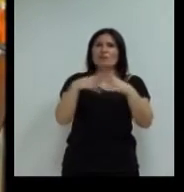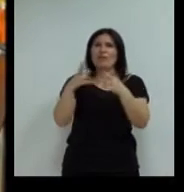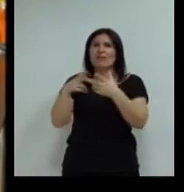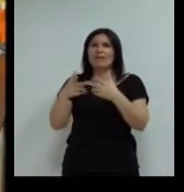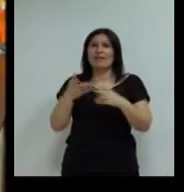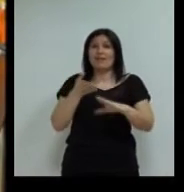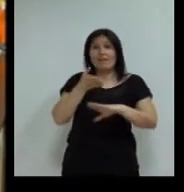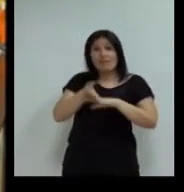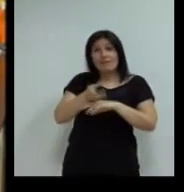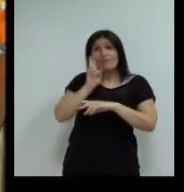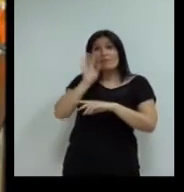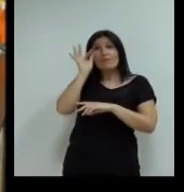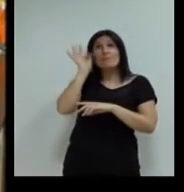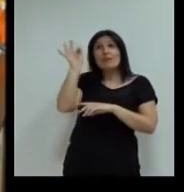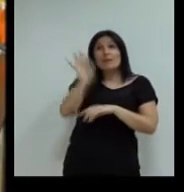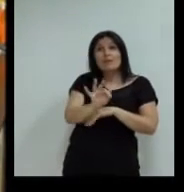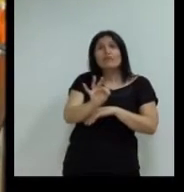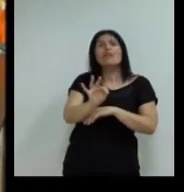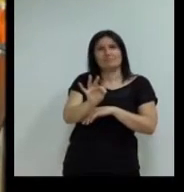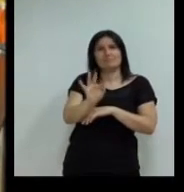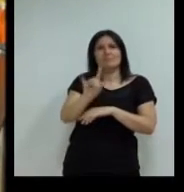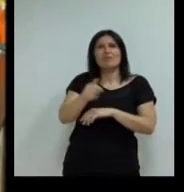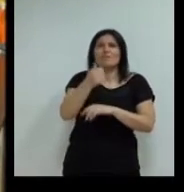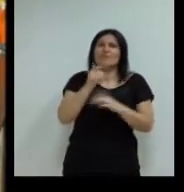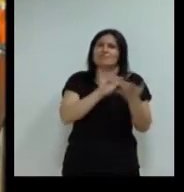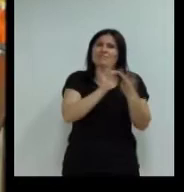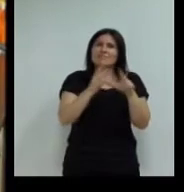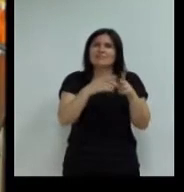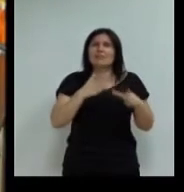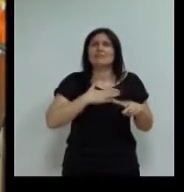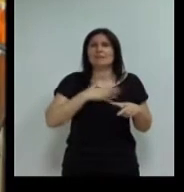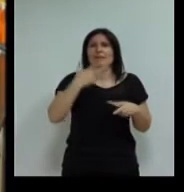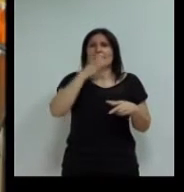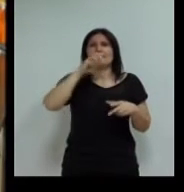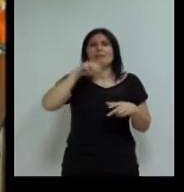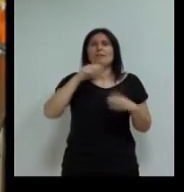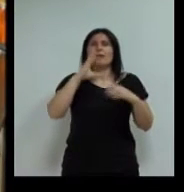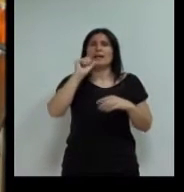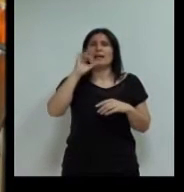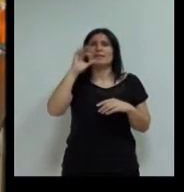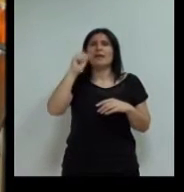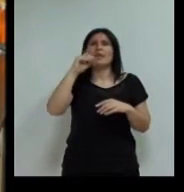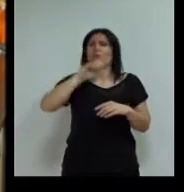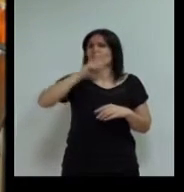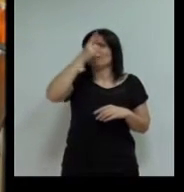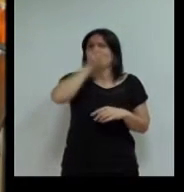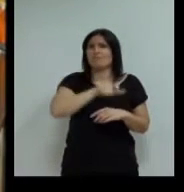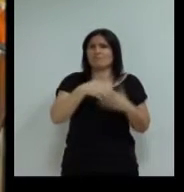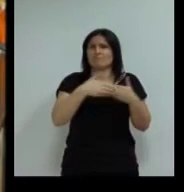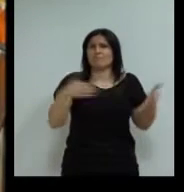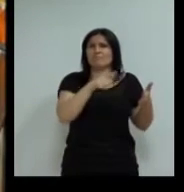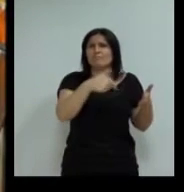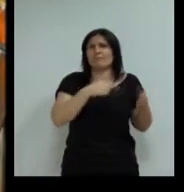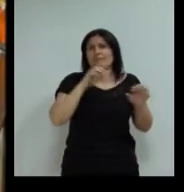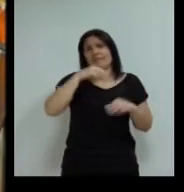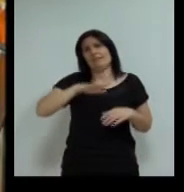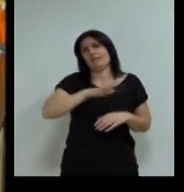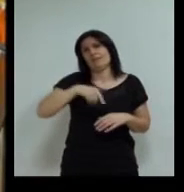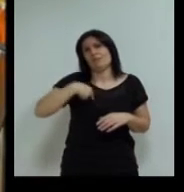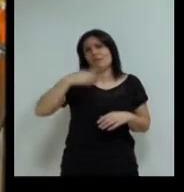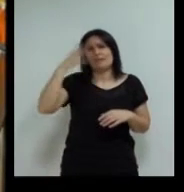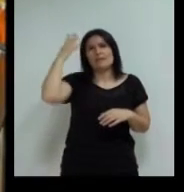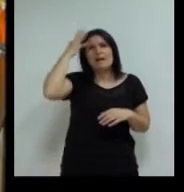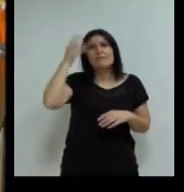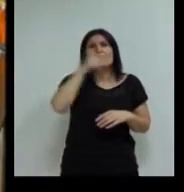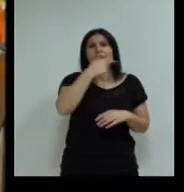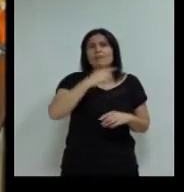película, y sobre todo, a mí me lo decía Chema Casado, que fue el principal impulsor, es el presidente de Retina Navarra, el principal